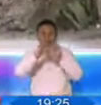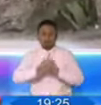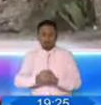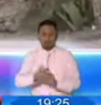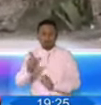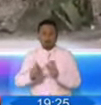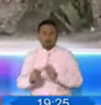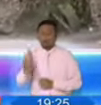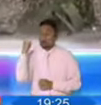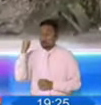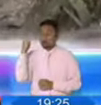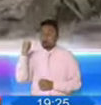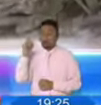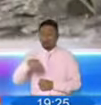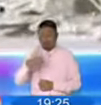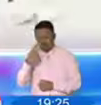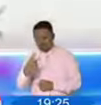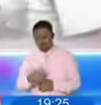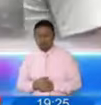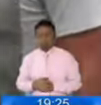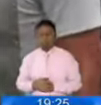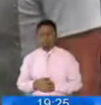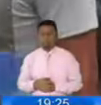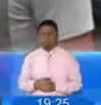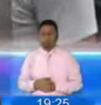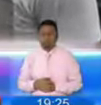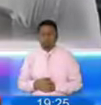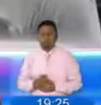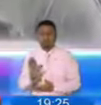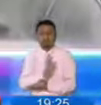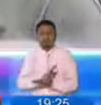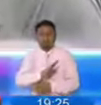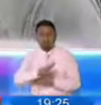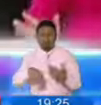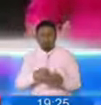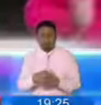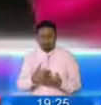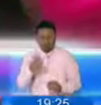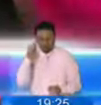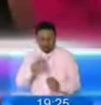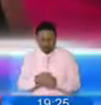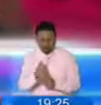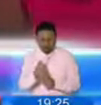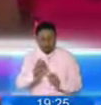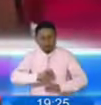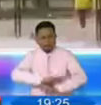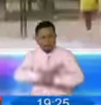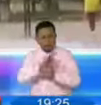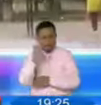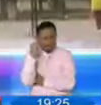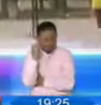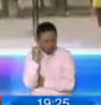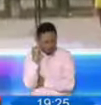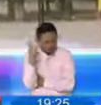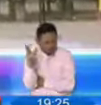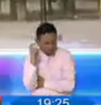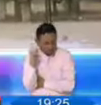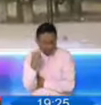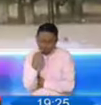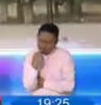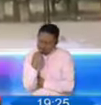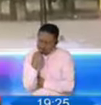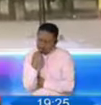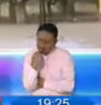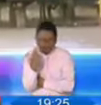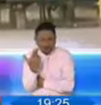la gente de acá atrás de los patios. Todos en el barrio intentaban recordar si durante la madrugada se escuchó algún ruido